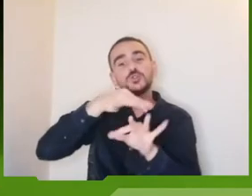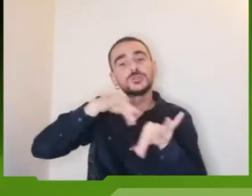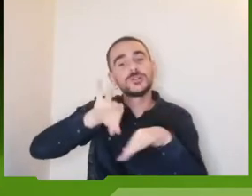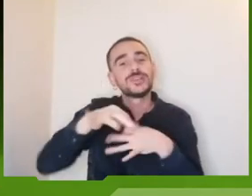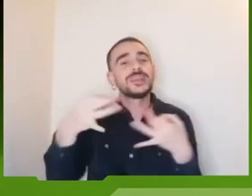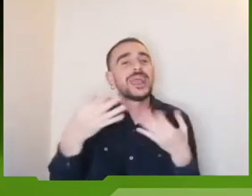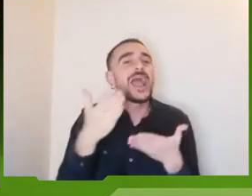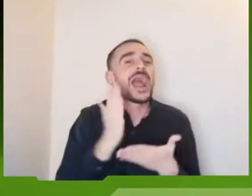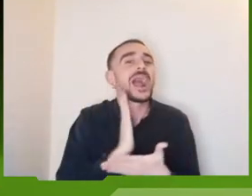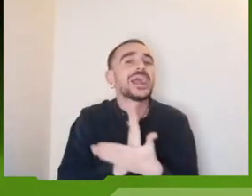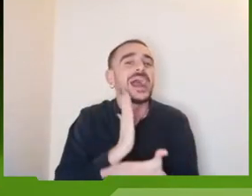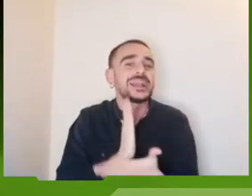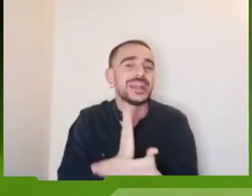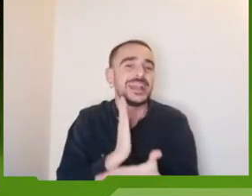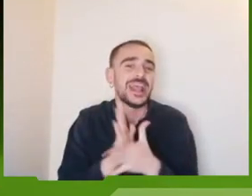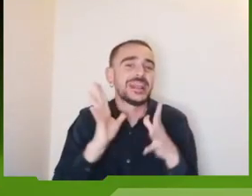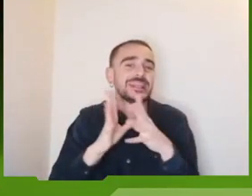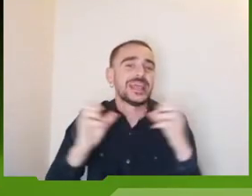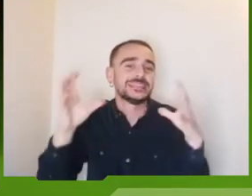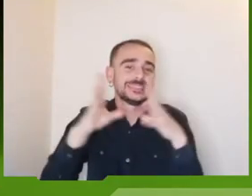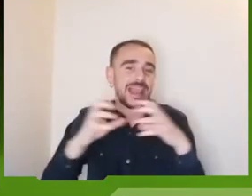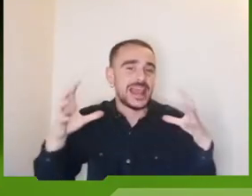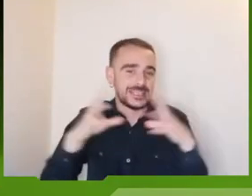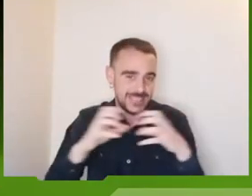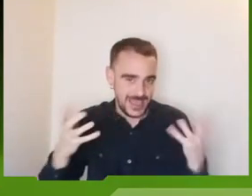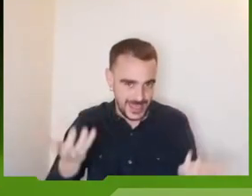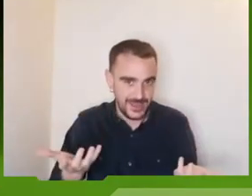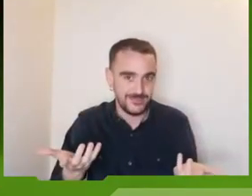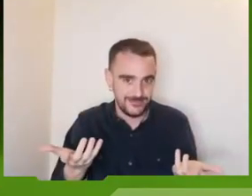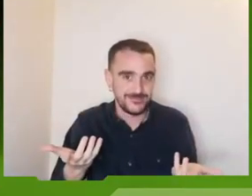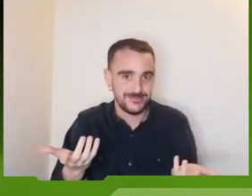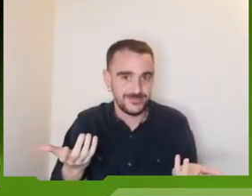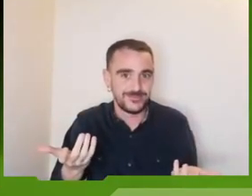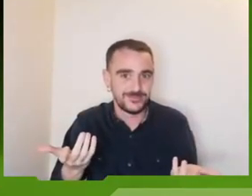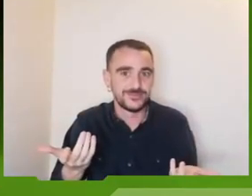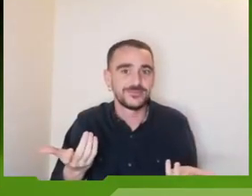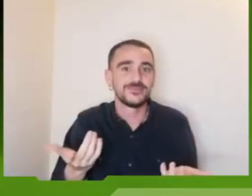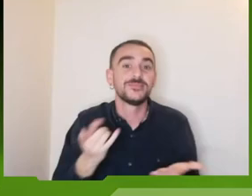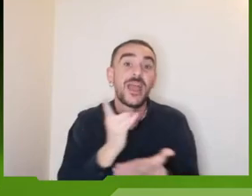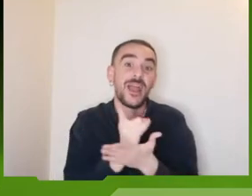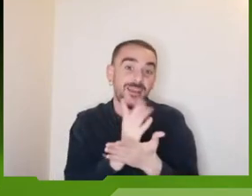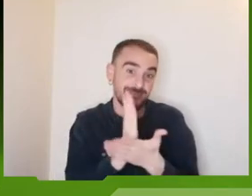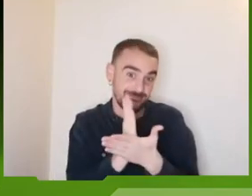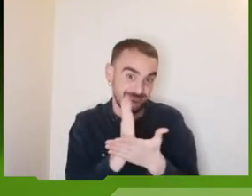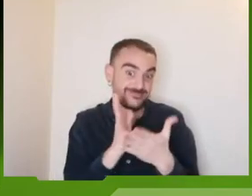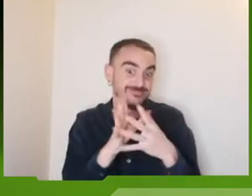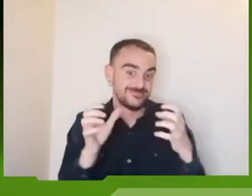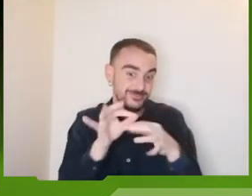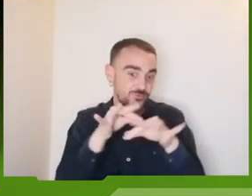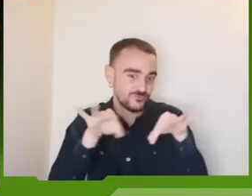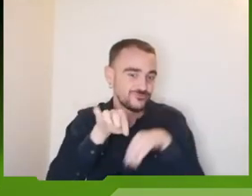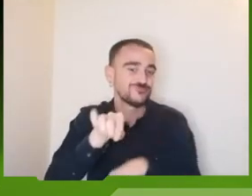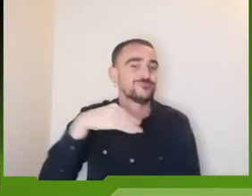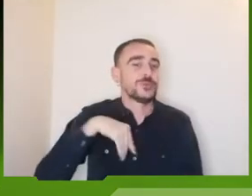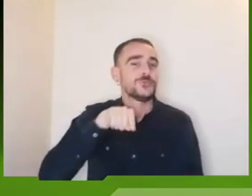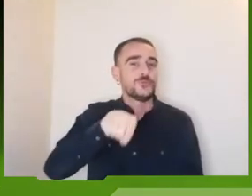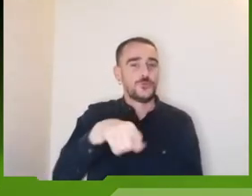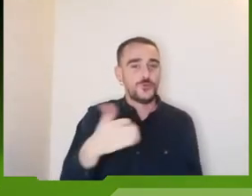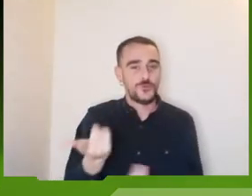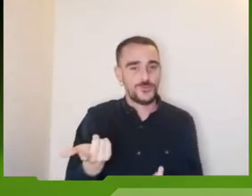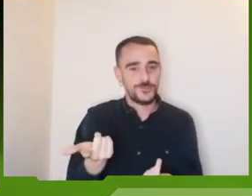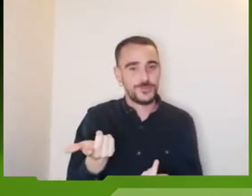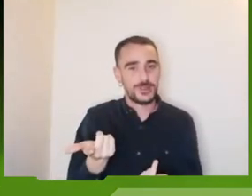la oyster, la seta ostra. Se Sí. usa para hacer como esta carne deshilachada